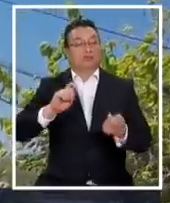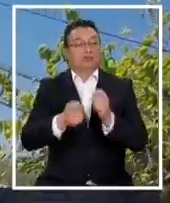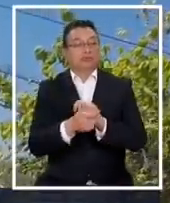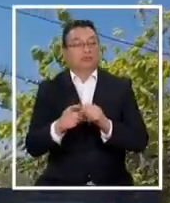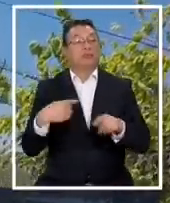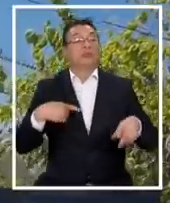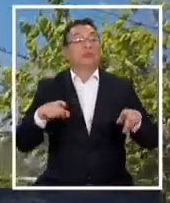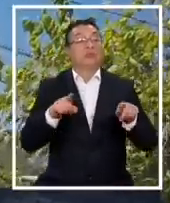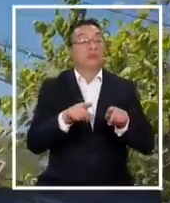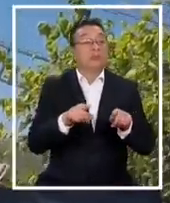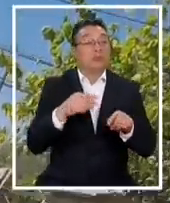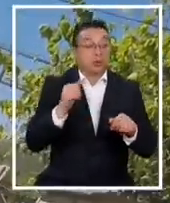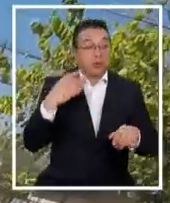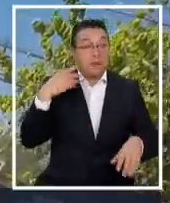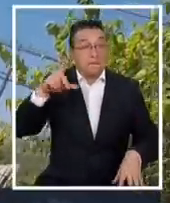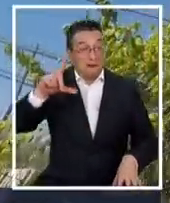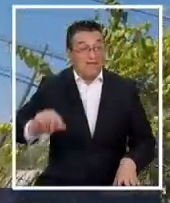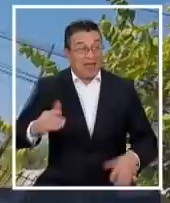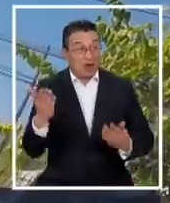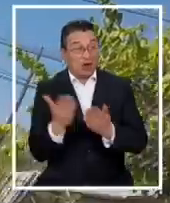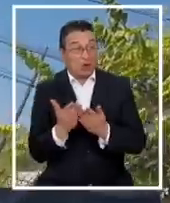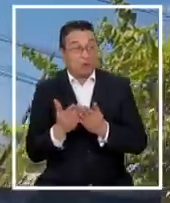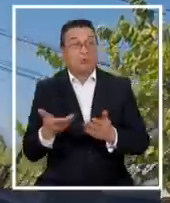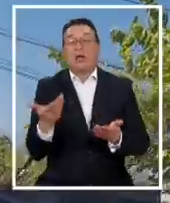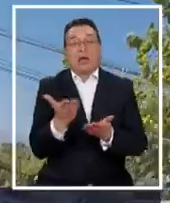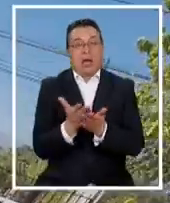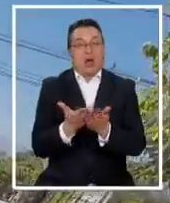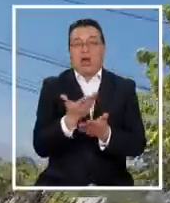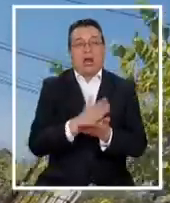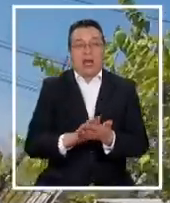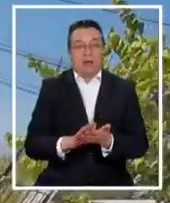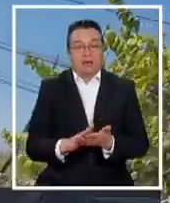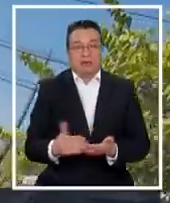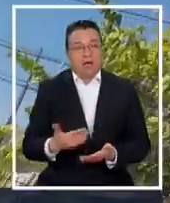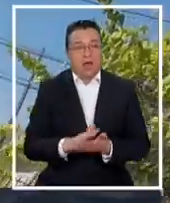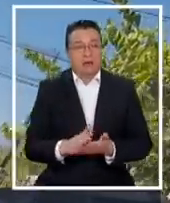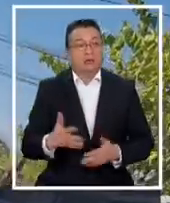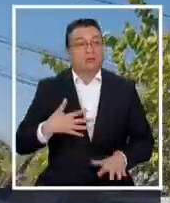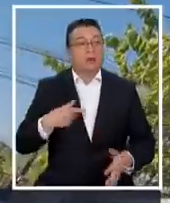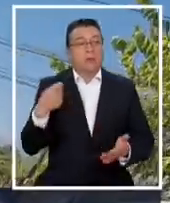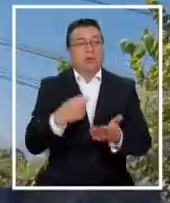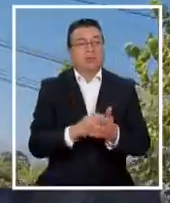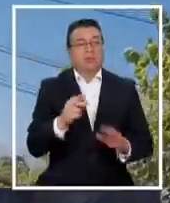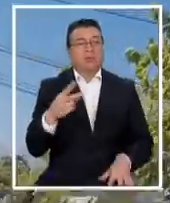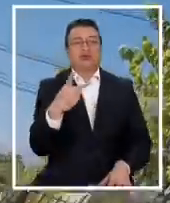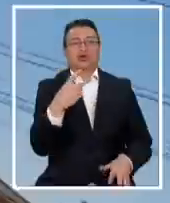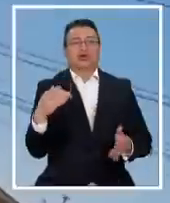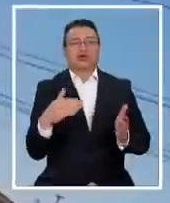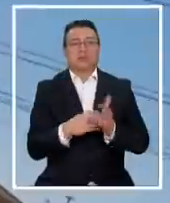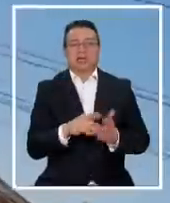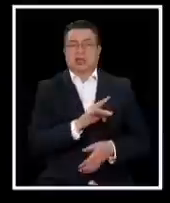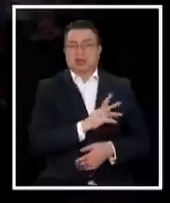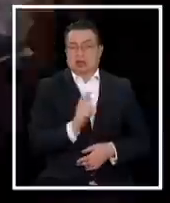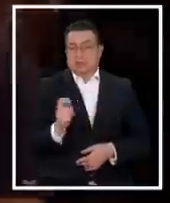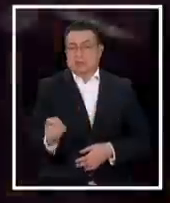quería estudiar? Sí. ¿Y es más barato? Estudié gratis. ¿Gratis? Yo pagué como 200 lucas chilenas toda la cosa.